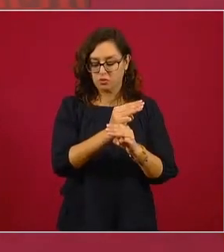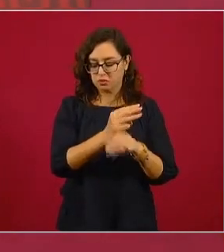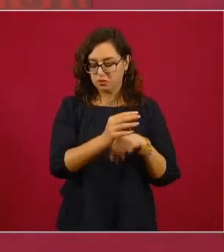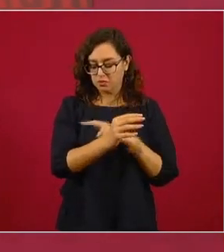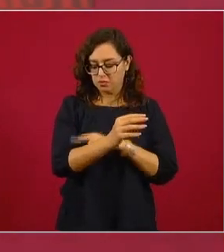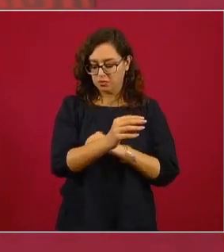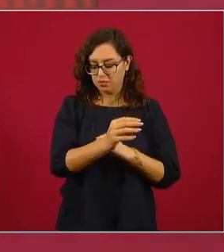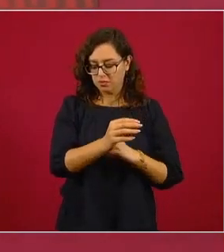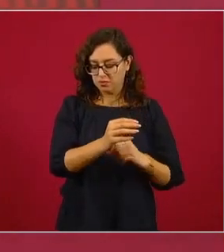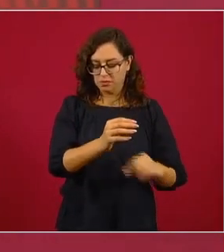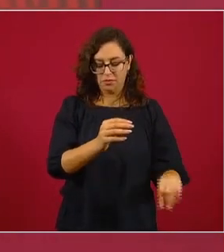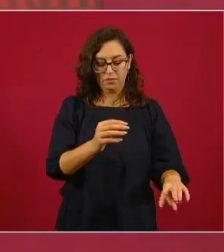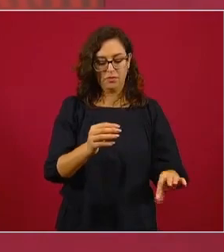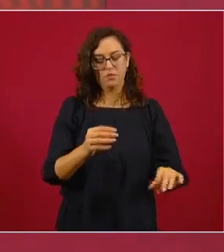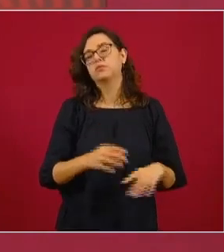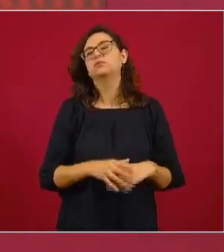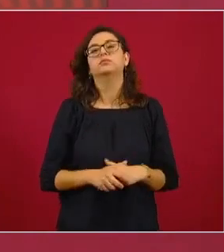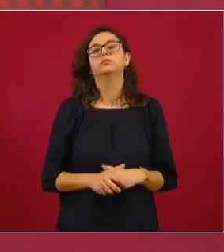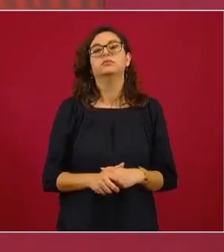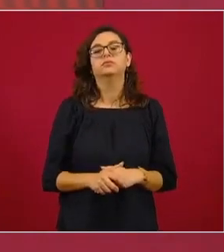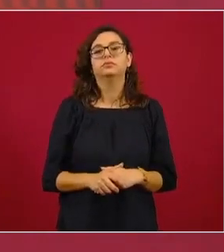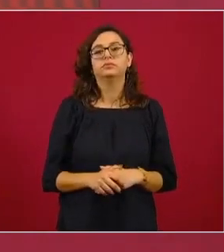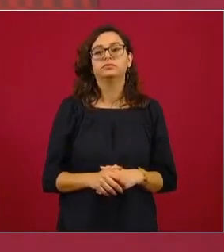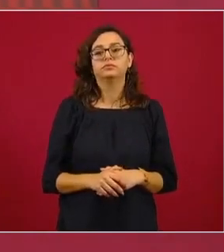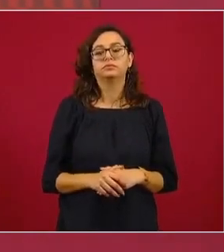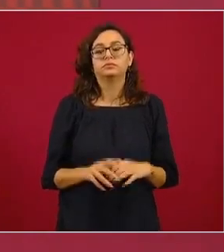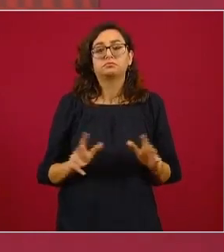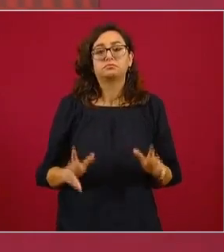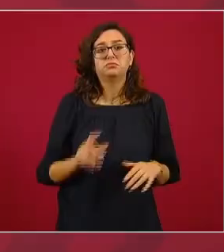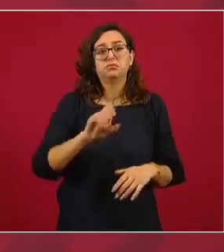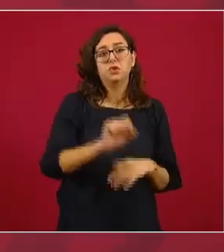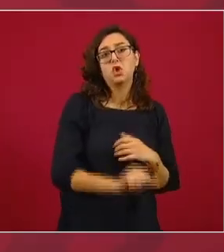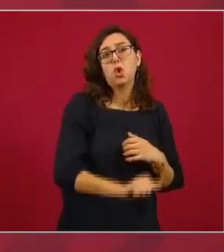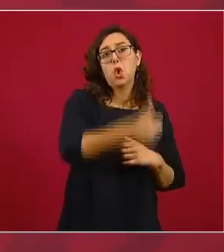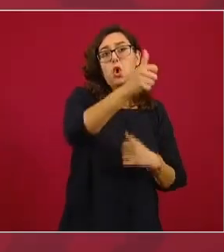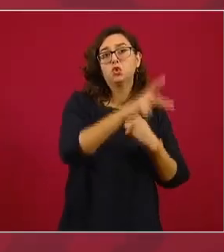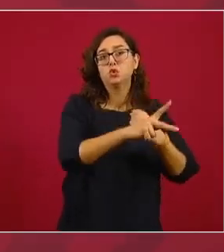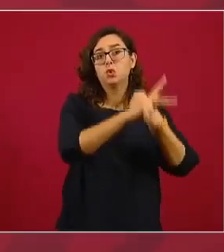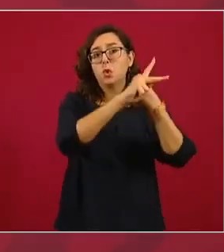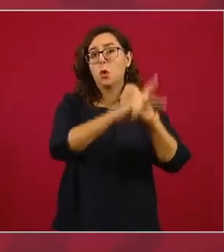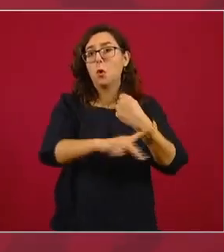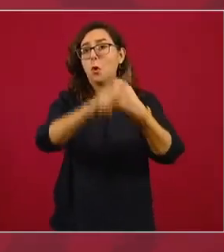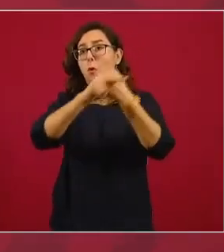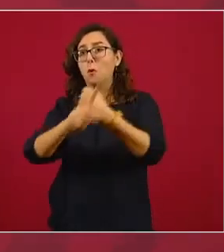en otros países un equipo manejando